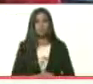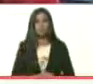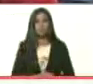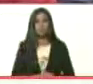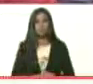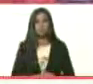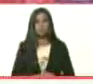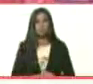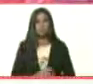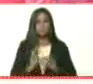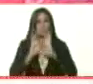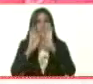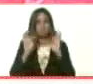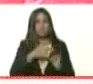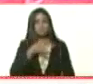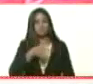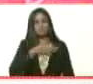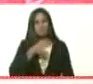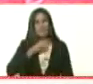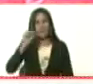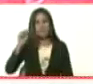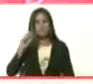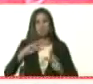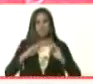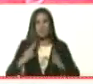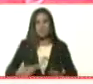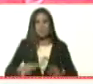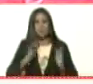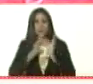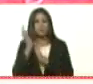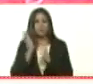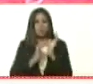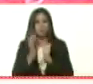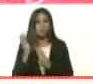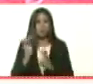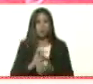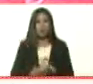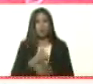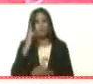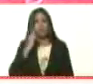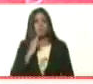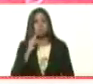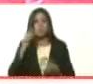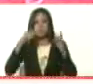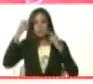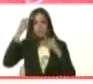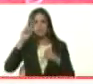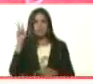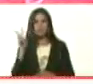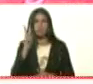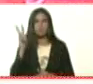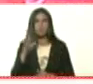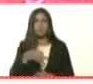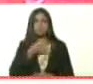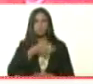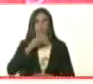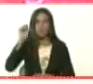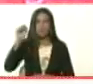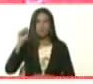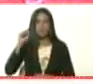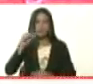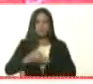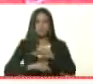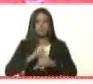modelo socialista, humanista, cristiano, bolivariano y chavista de Venezuela, del socialismo del siglo